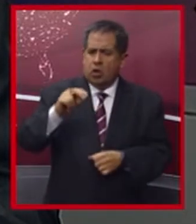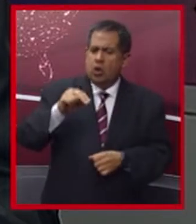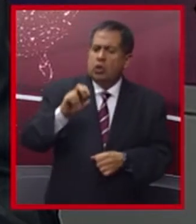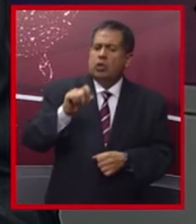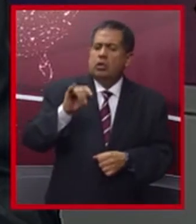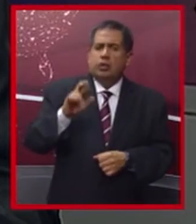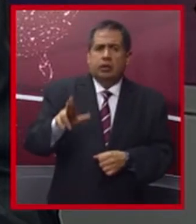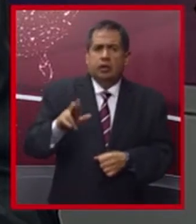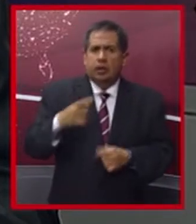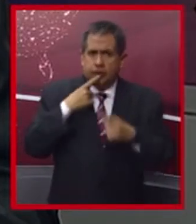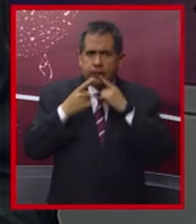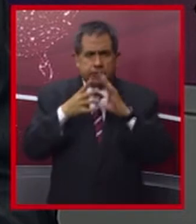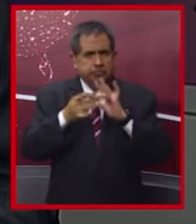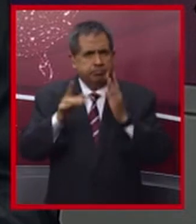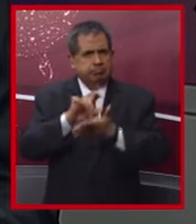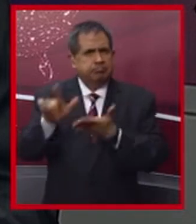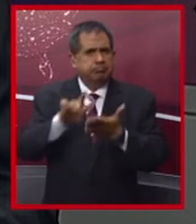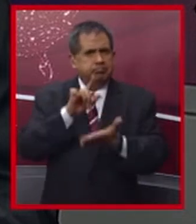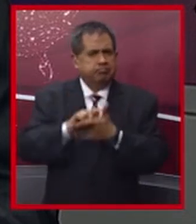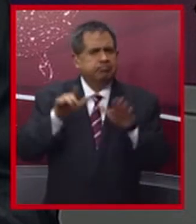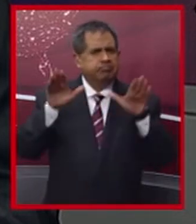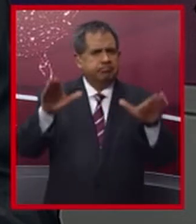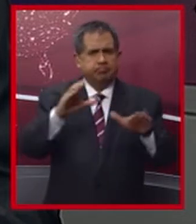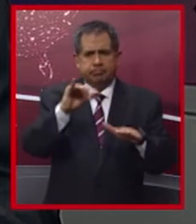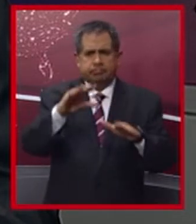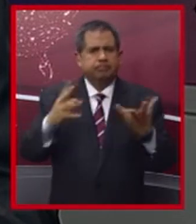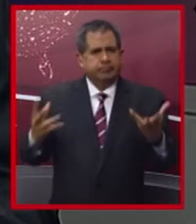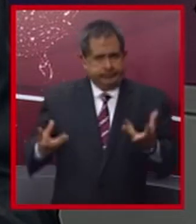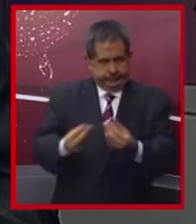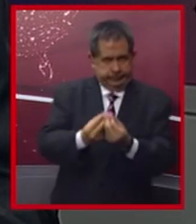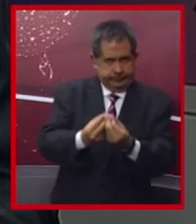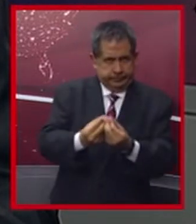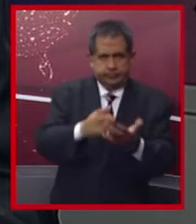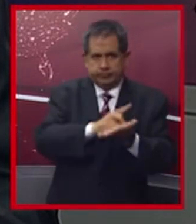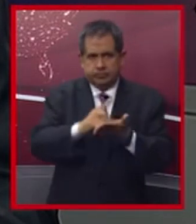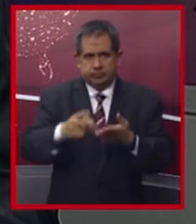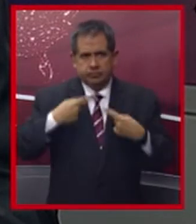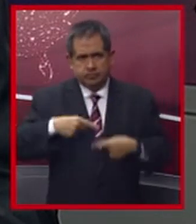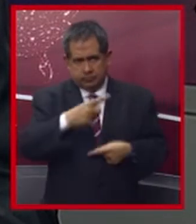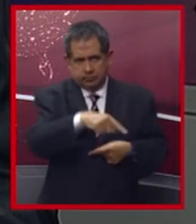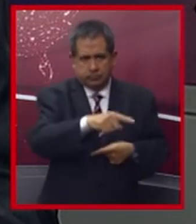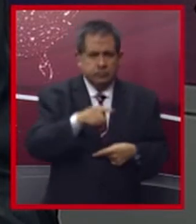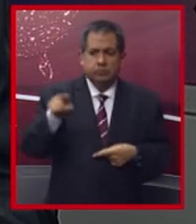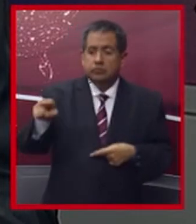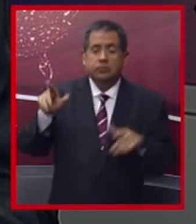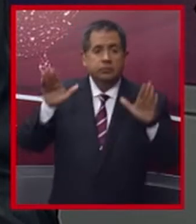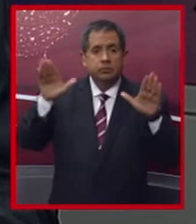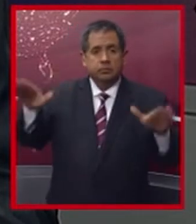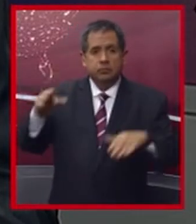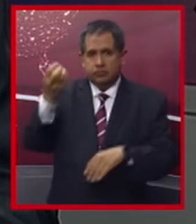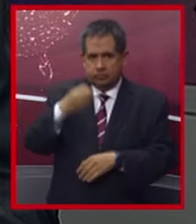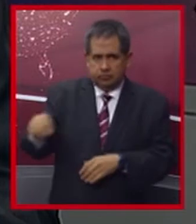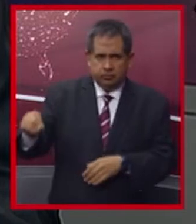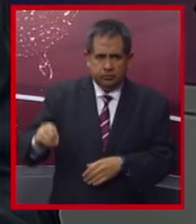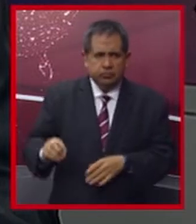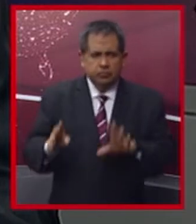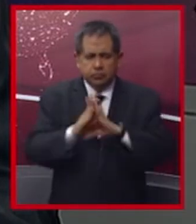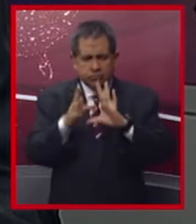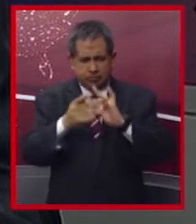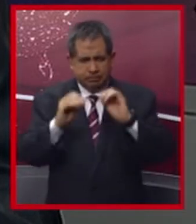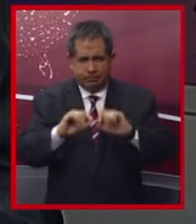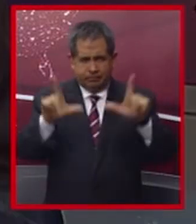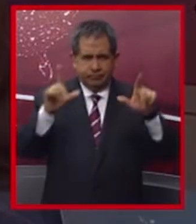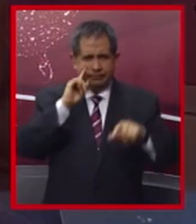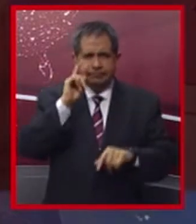un complemento a la que le presentamos de Aviación Civil, que establece los derechos de usuarios y obligaciones de las aerolíneas. Vamos a verlo aquí en